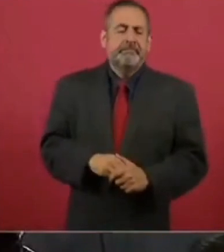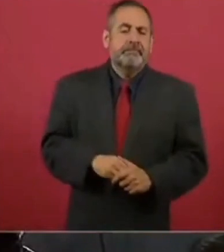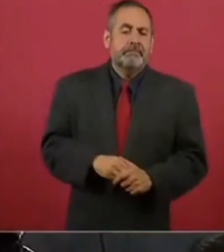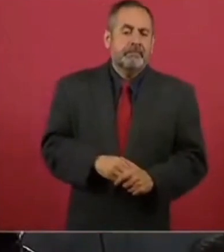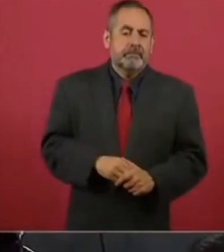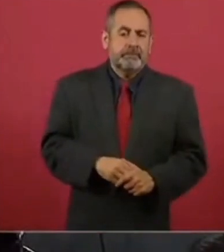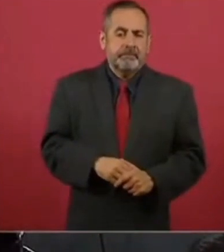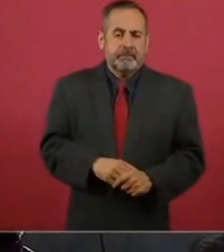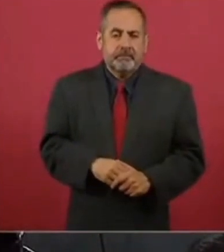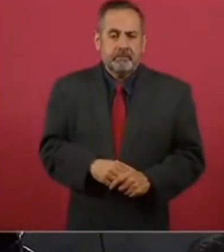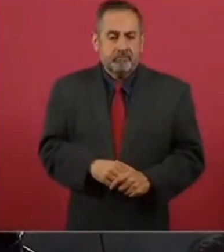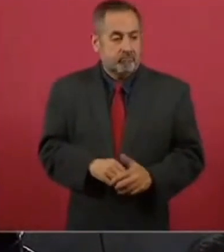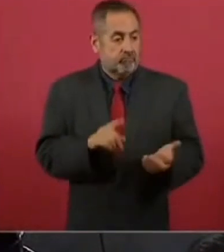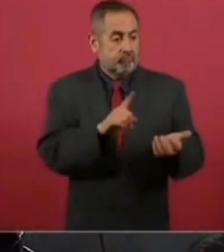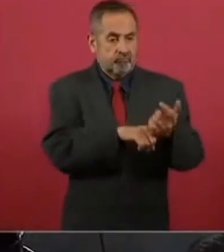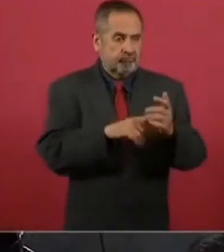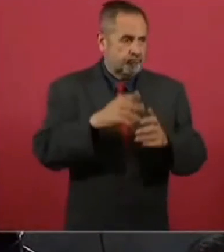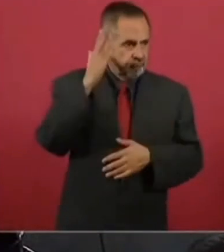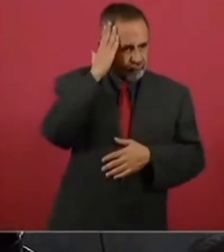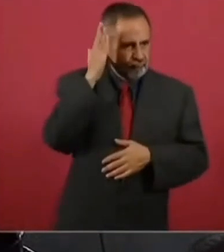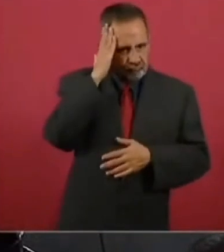que son líderes